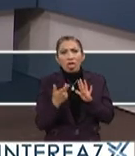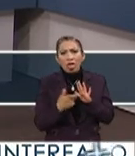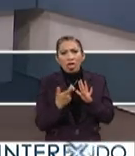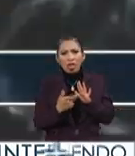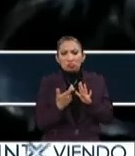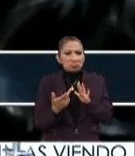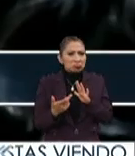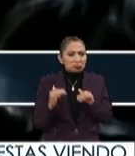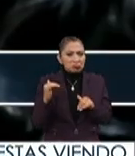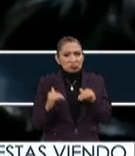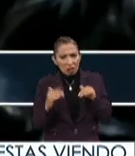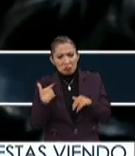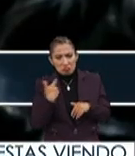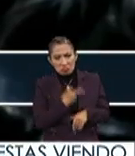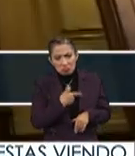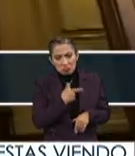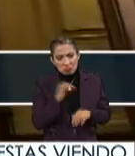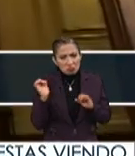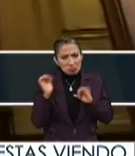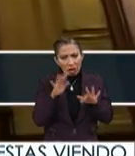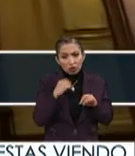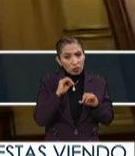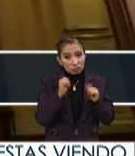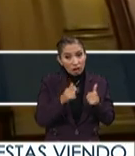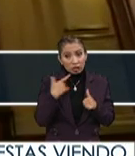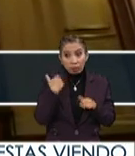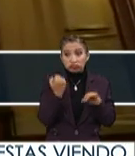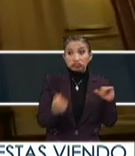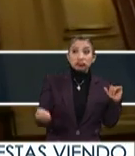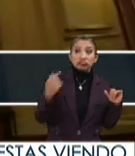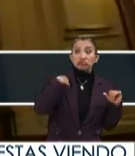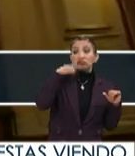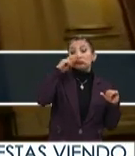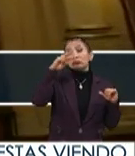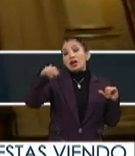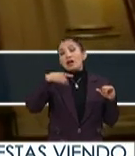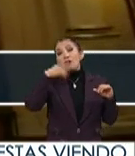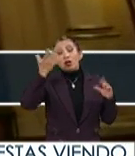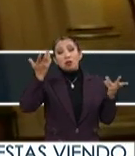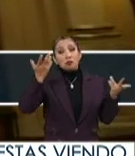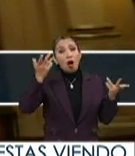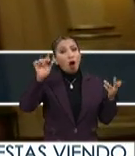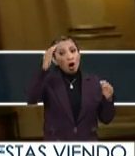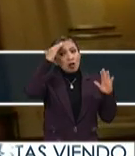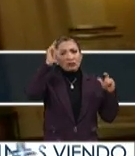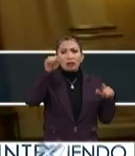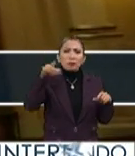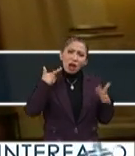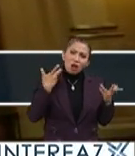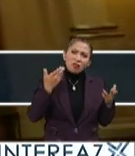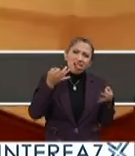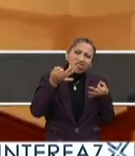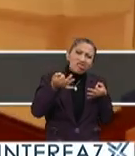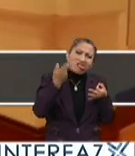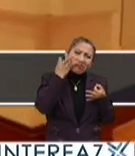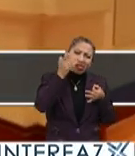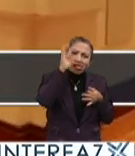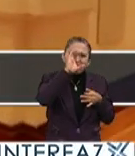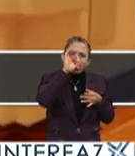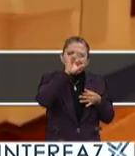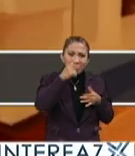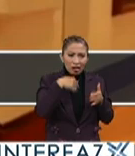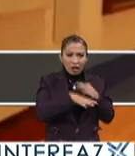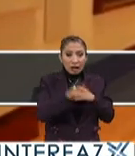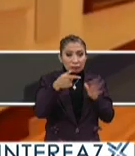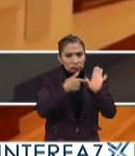constante. Eso nos agrada mucho porque no es un artista como que esté dentro del panorama conocido, pero justo lo que planteamos